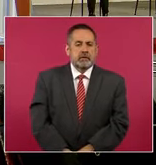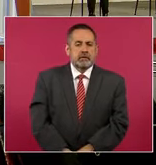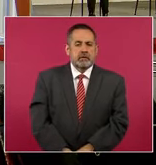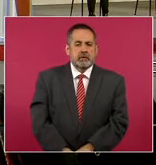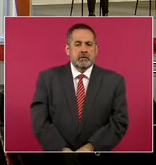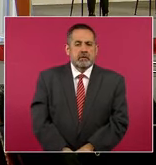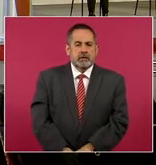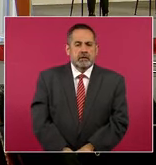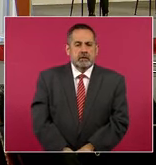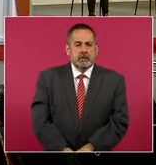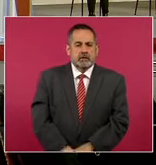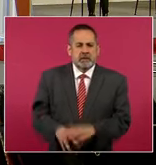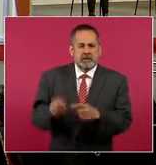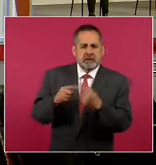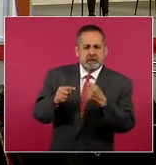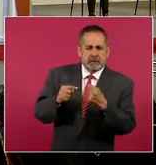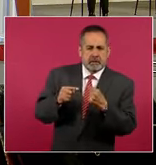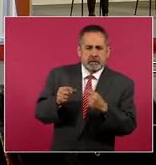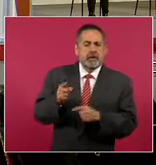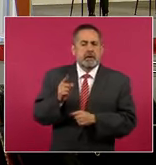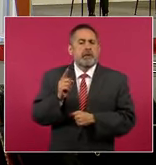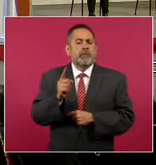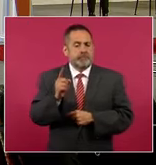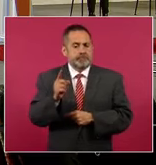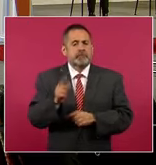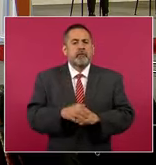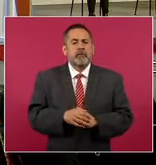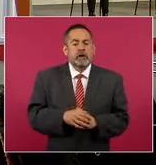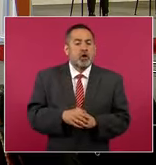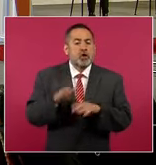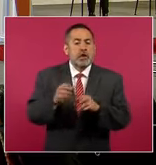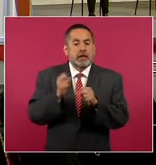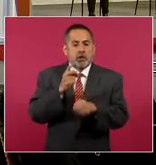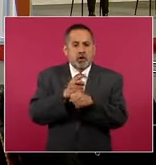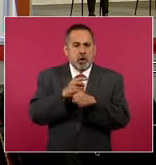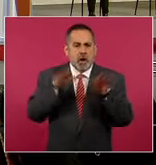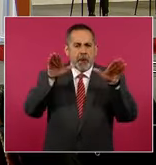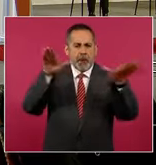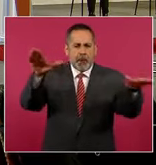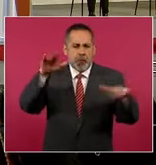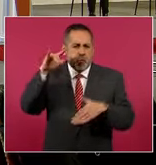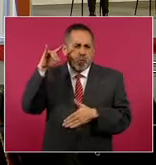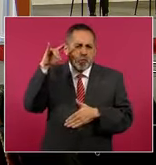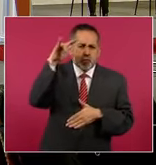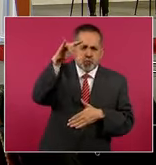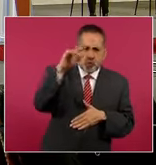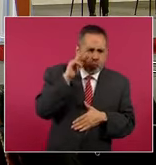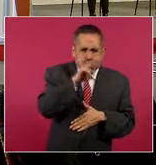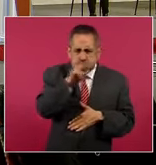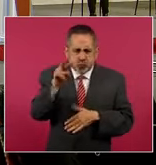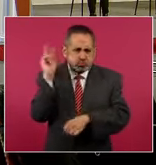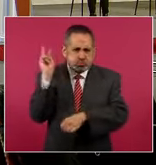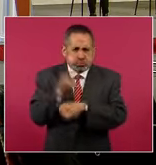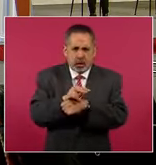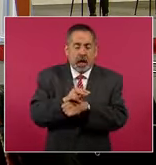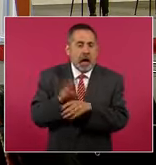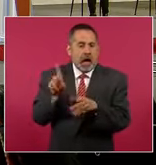Si le regresan, creo que se pasó una. En cuanto a seguridad del espacio aéreo, bueno, esto es todo un sistema que